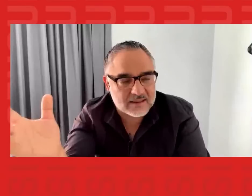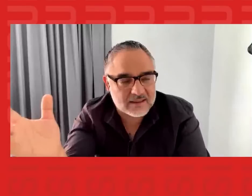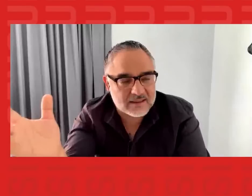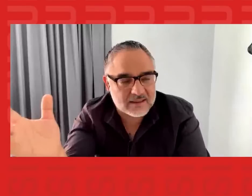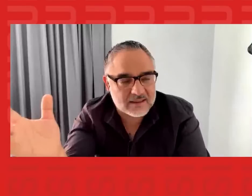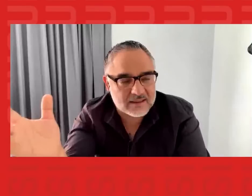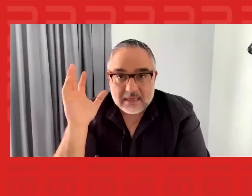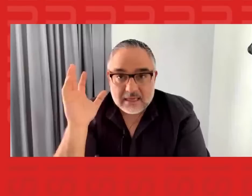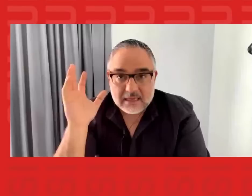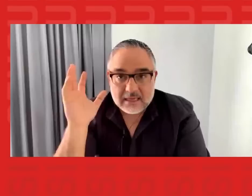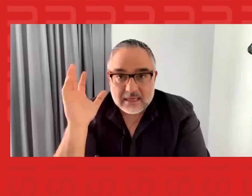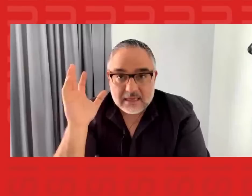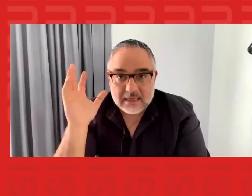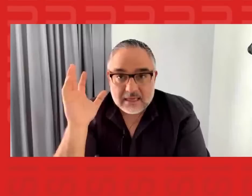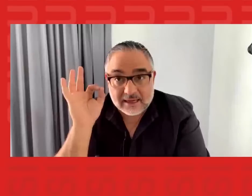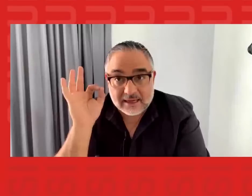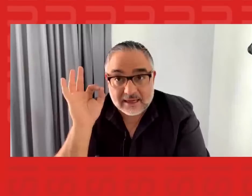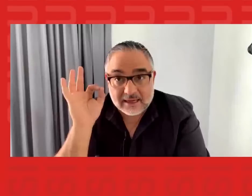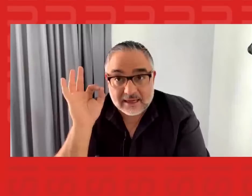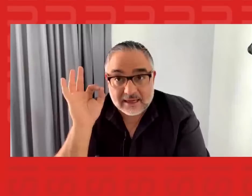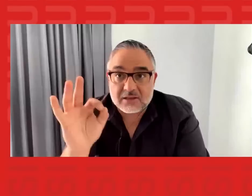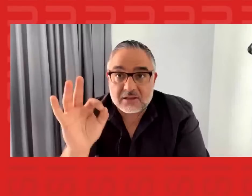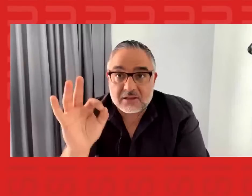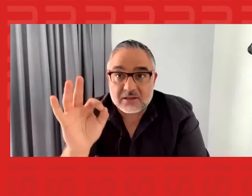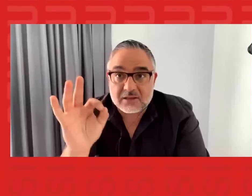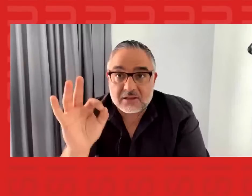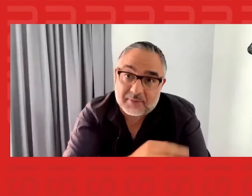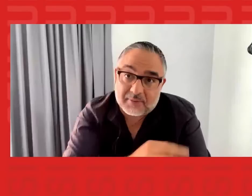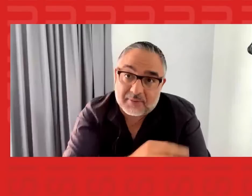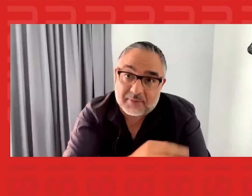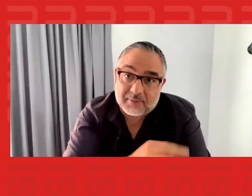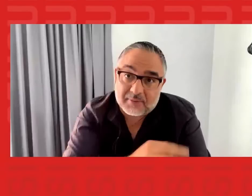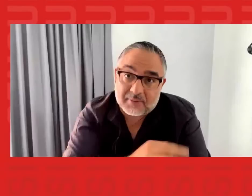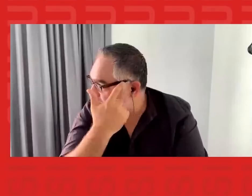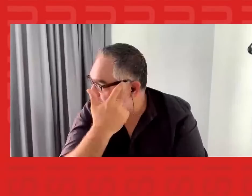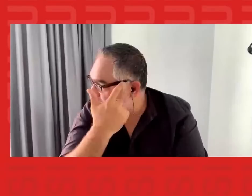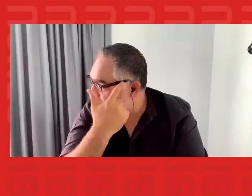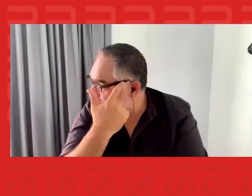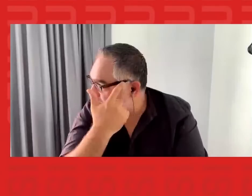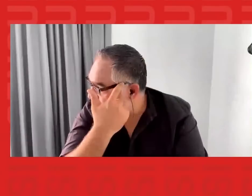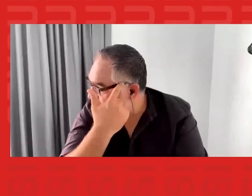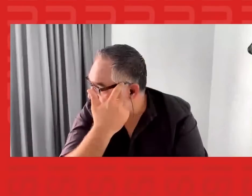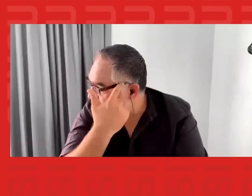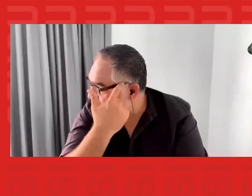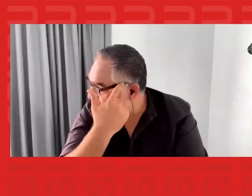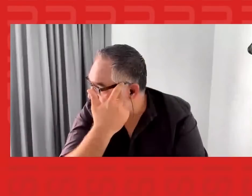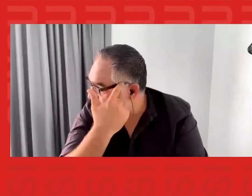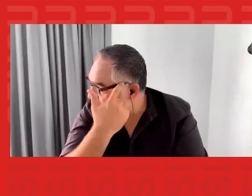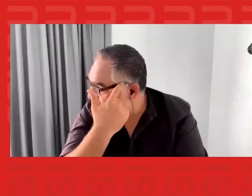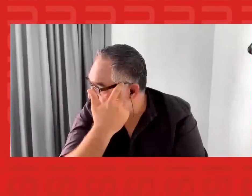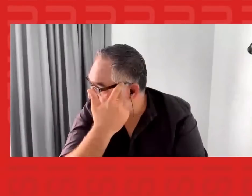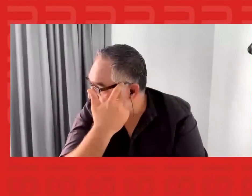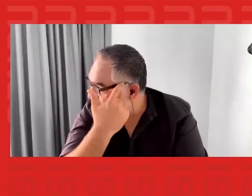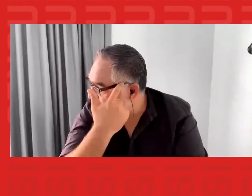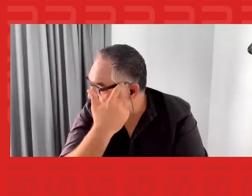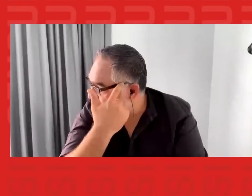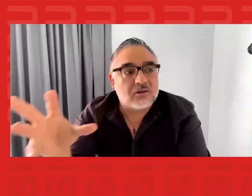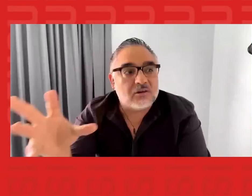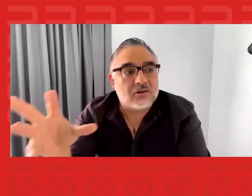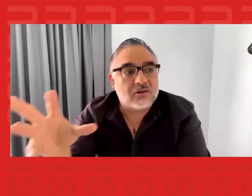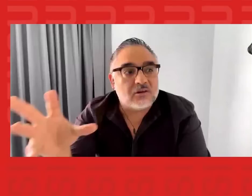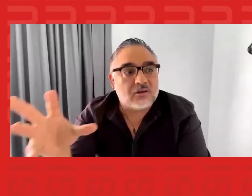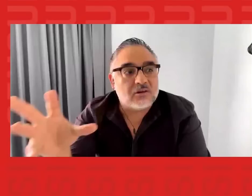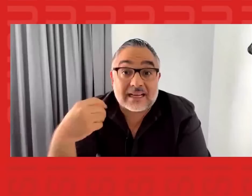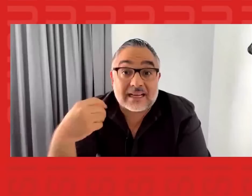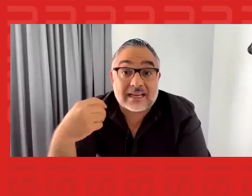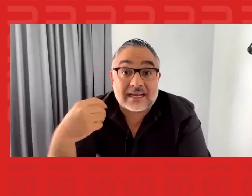años. Y creo que lo que está exhibiendo nuevamente el presidente, lo que está ocurriendo